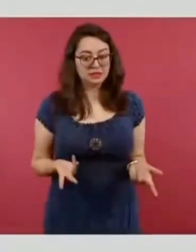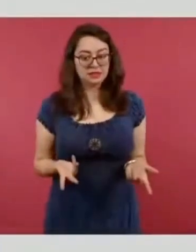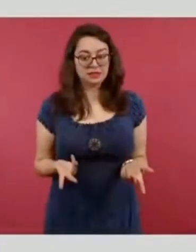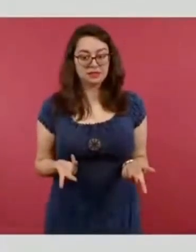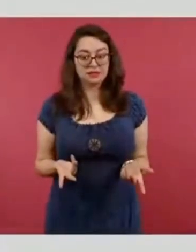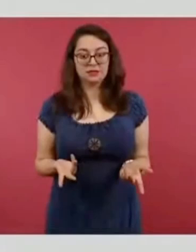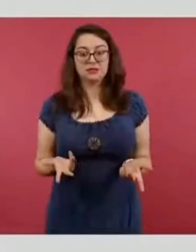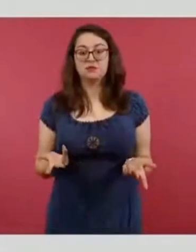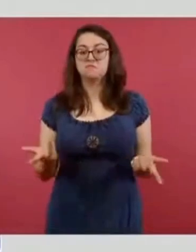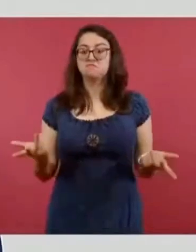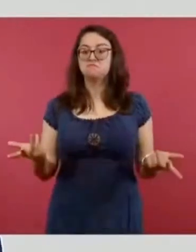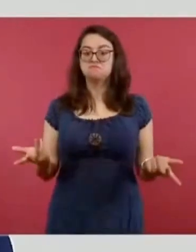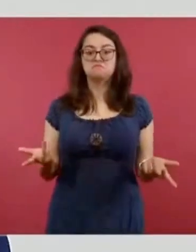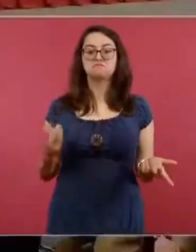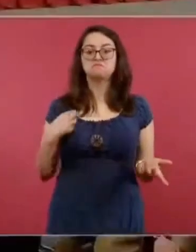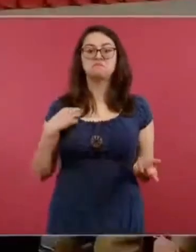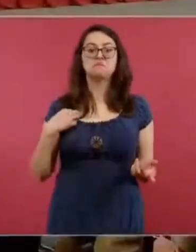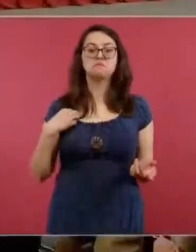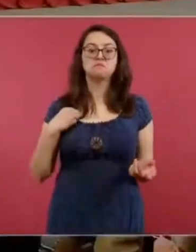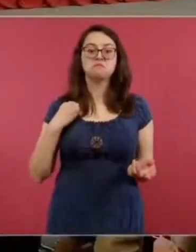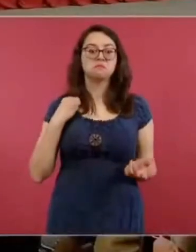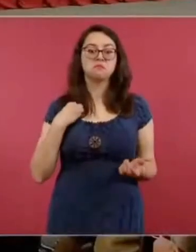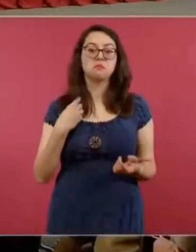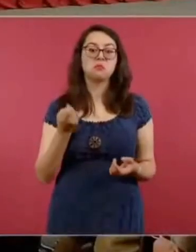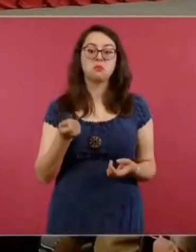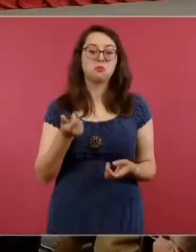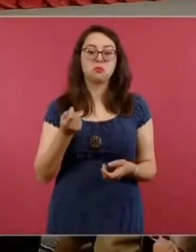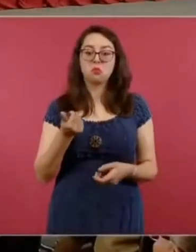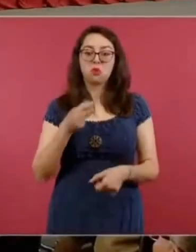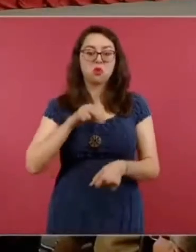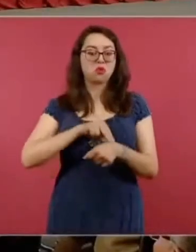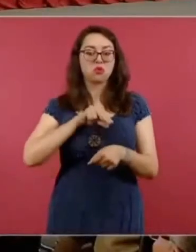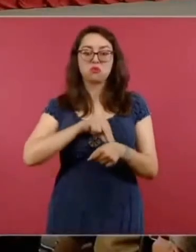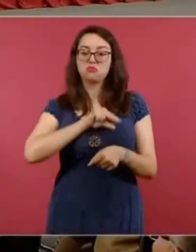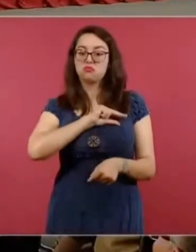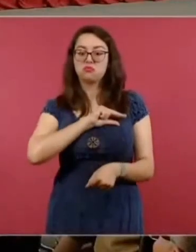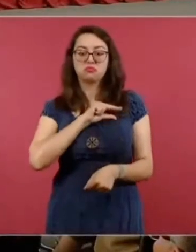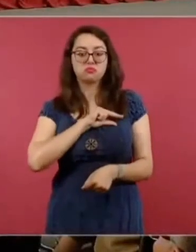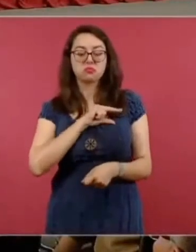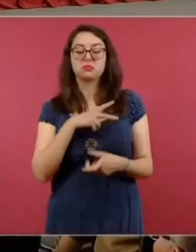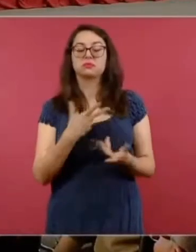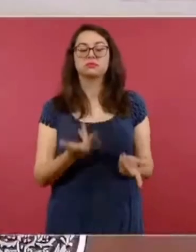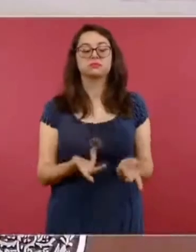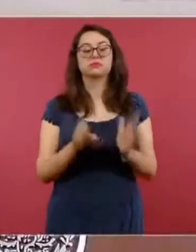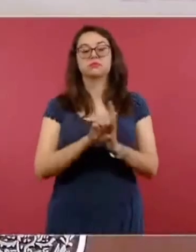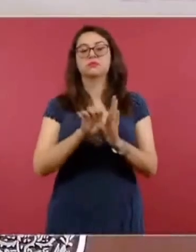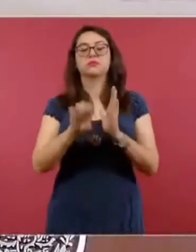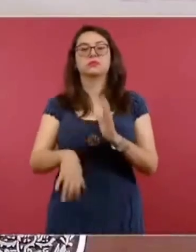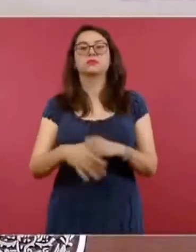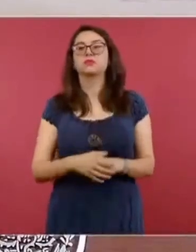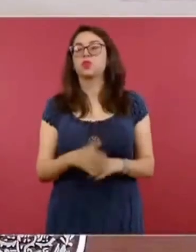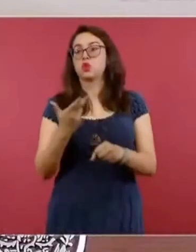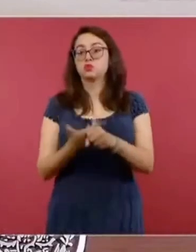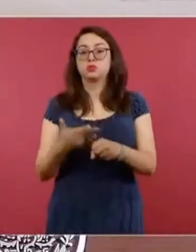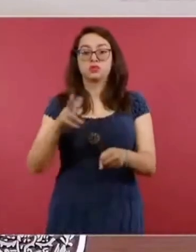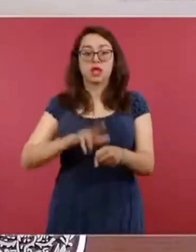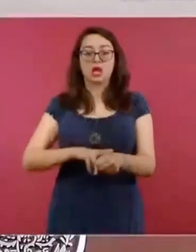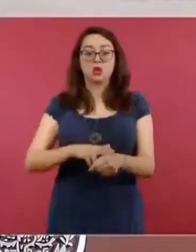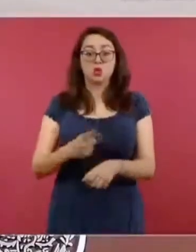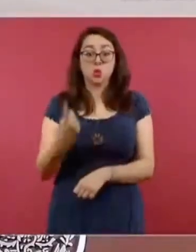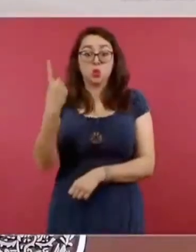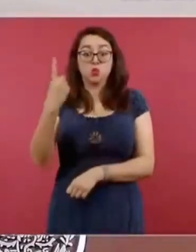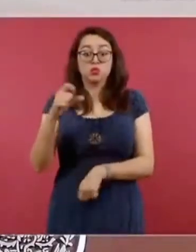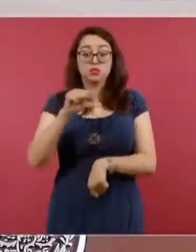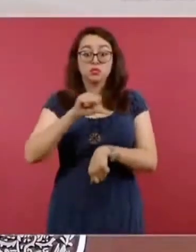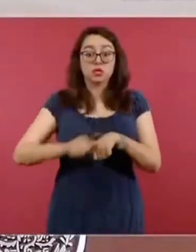tenían coberturas muy insuficientes de médicos especialistas. Imaginemos un hospital que tiene un cirujano, pero no cuenta